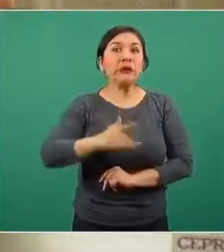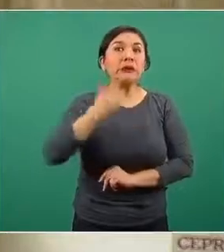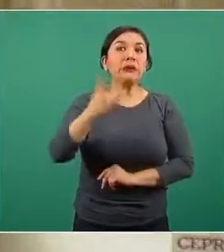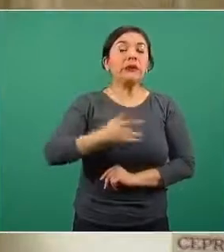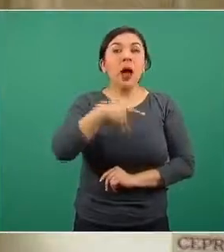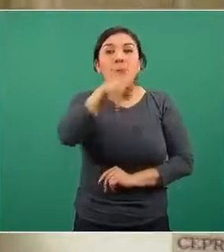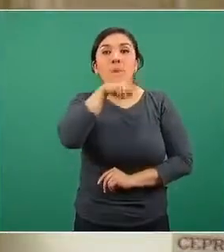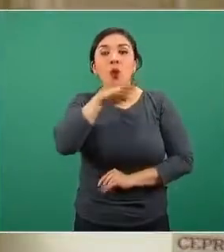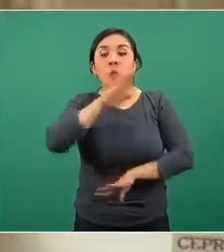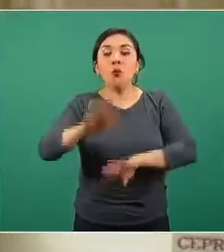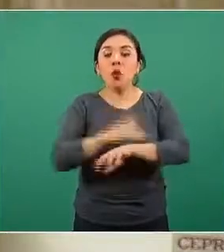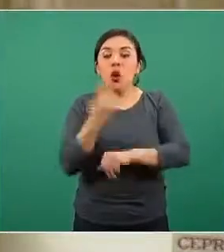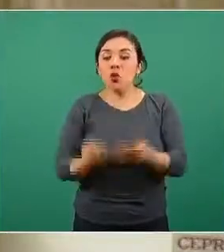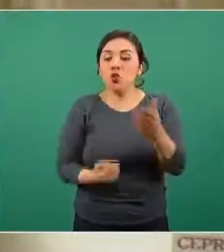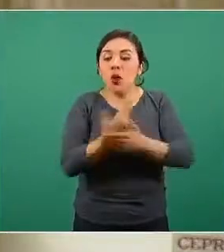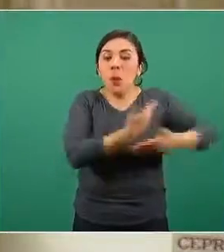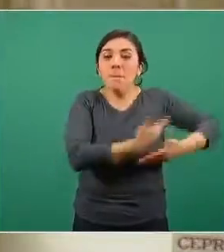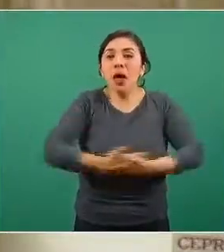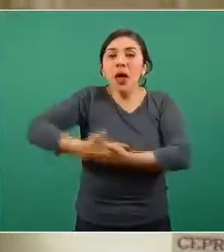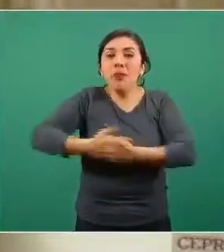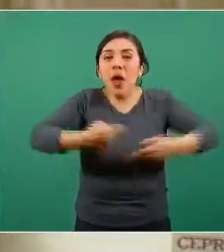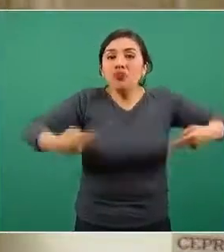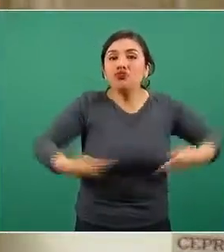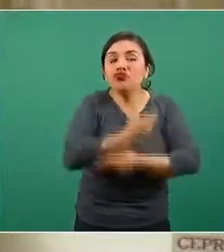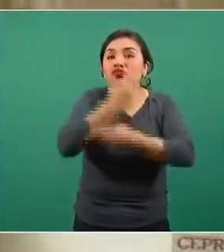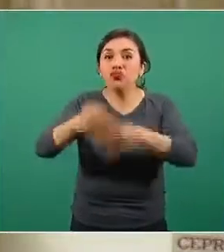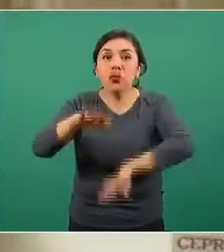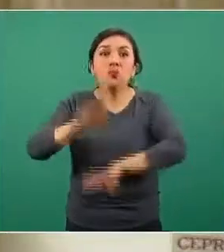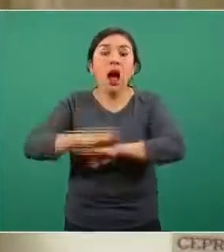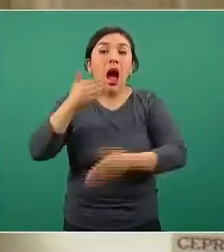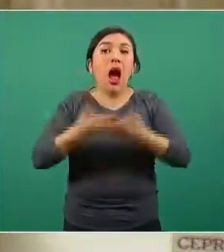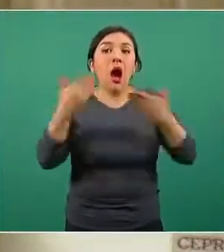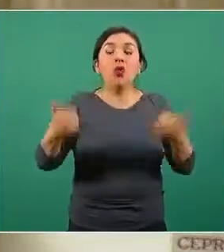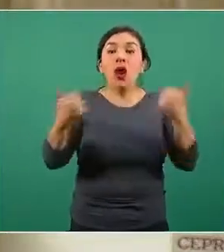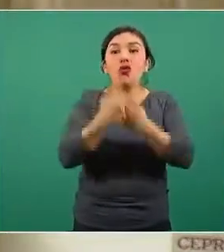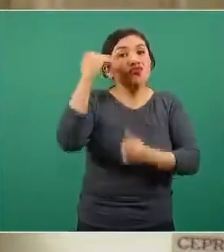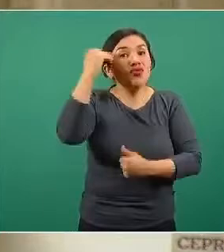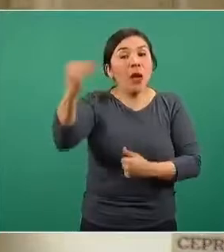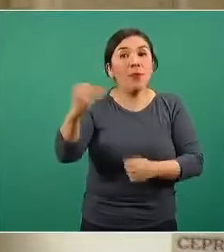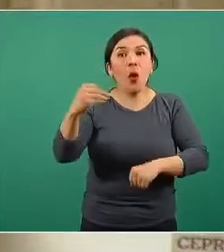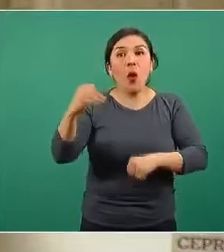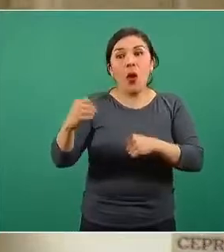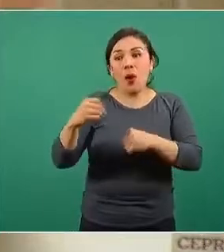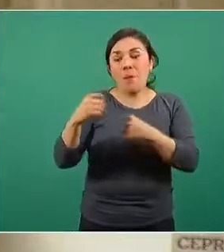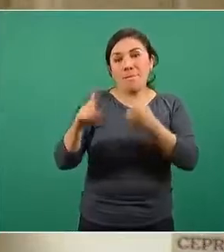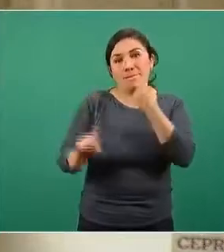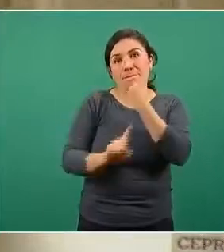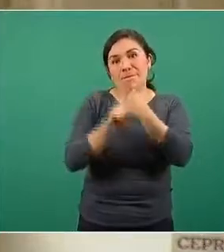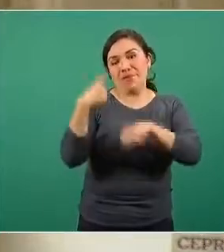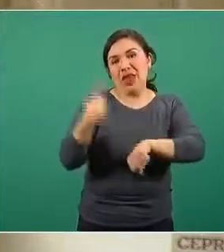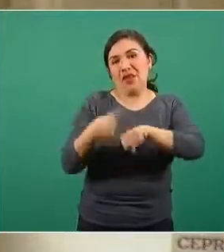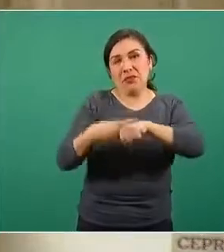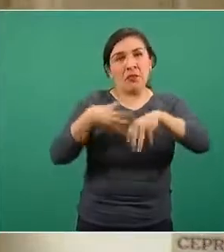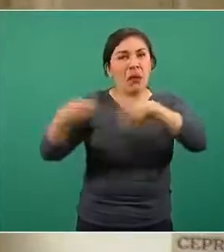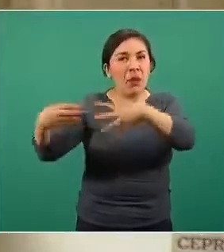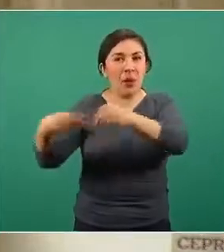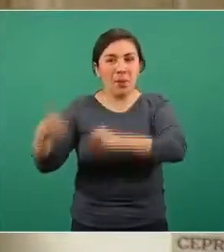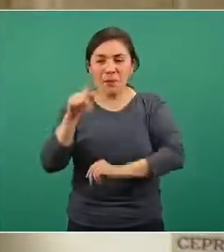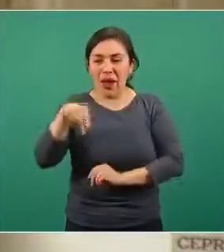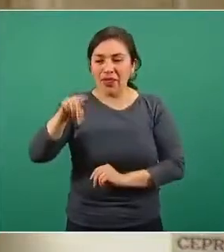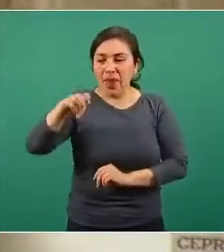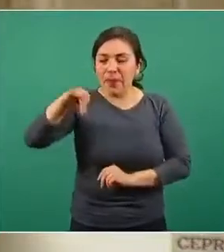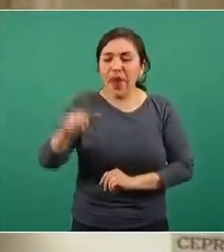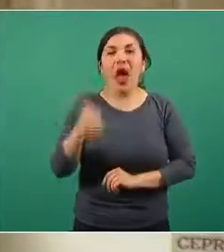los nacimientos mayoritarios ahorita con pandemia y con en este ínter